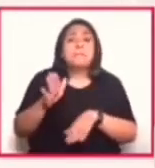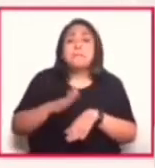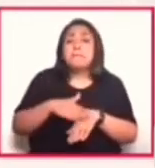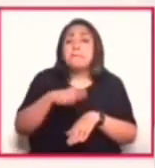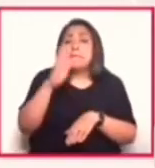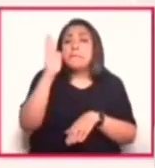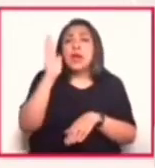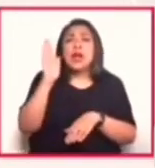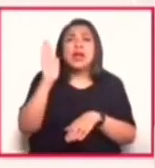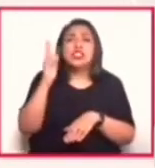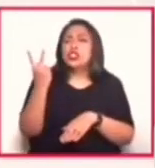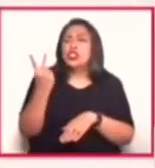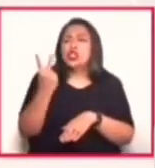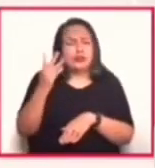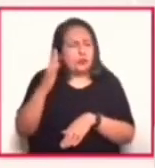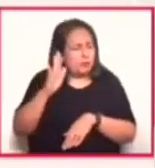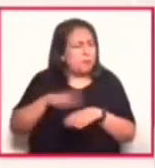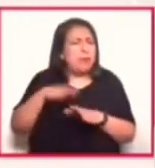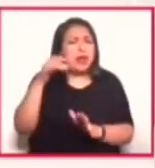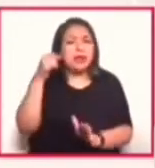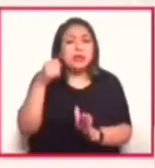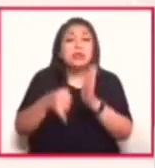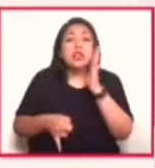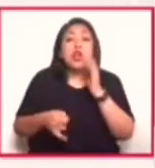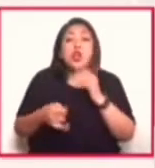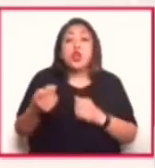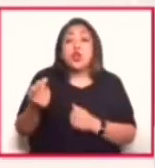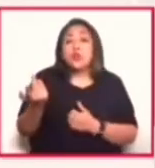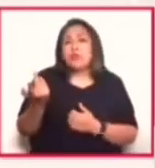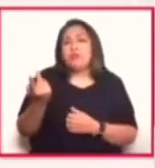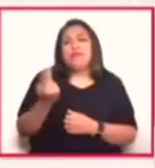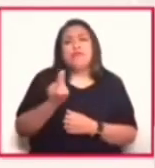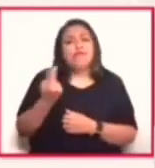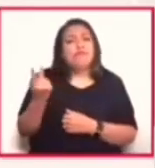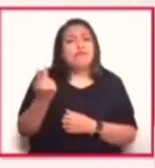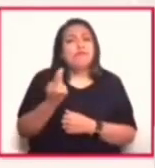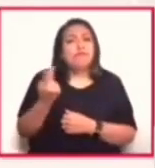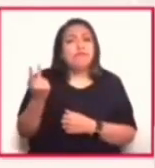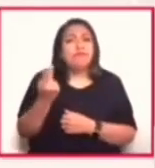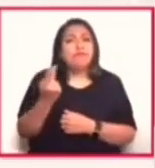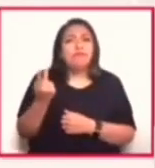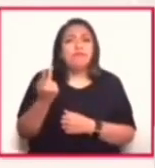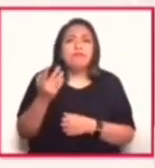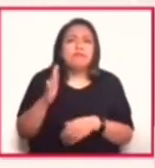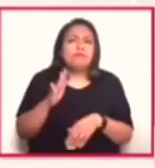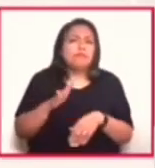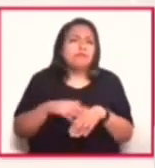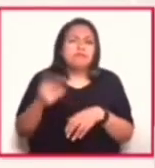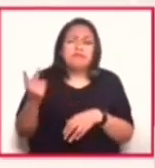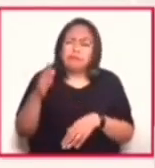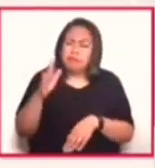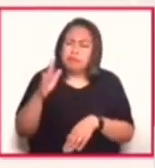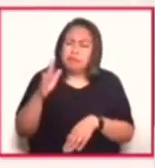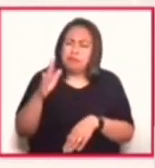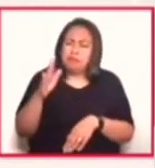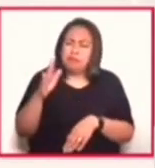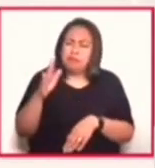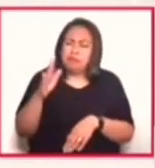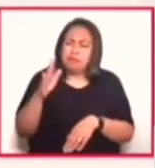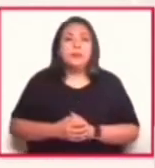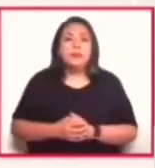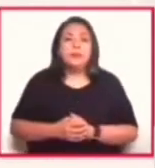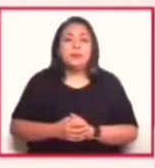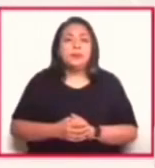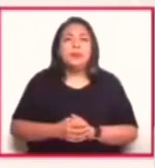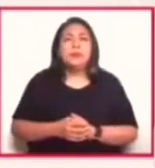que dos. Somos mucho más que dos.